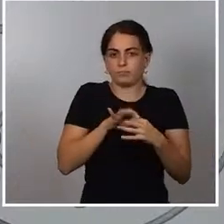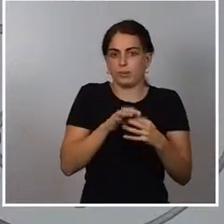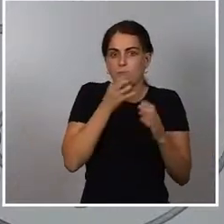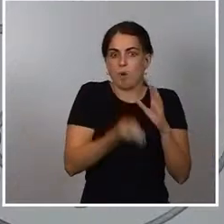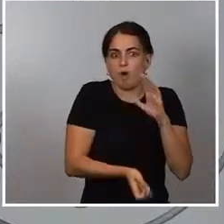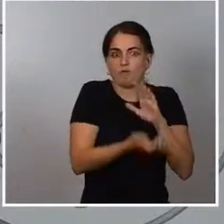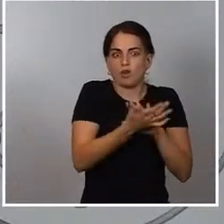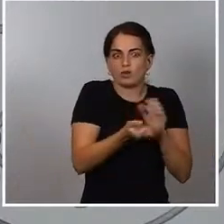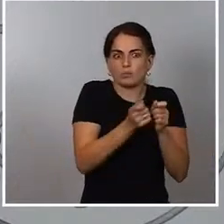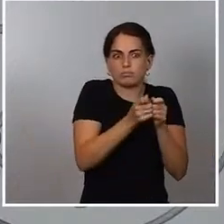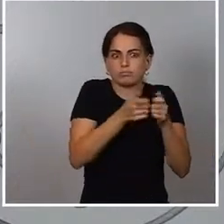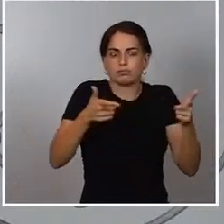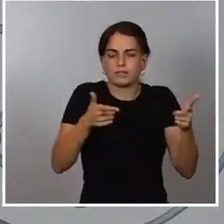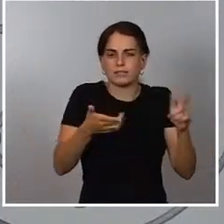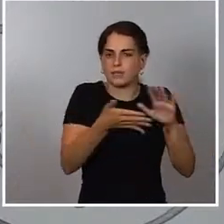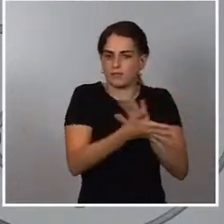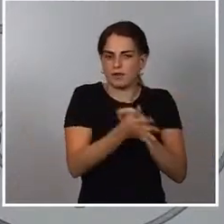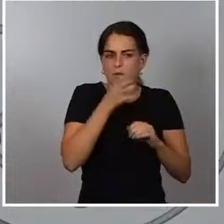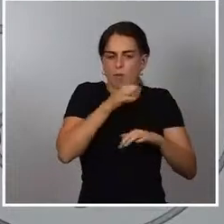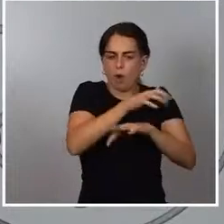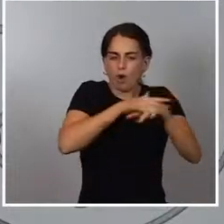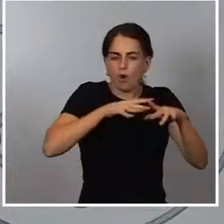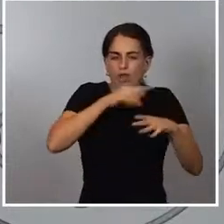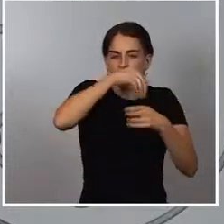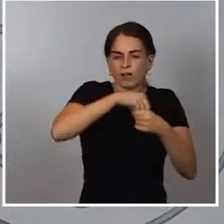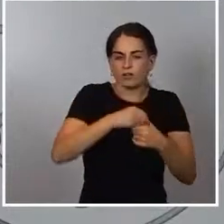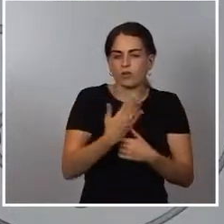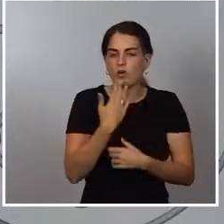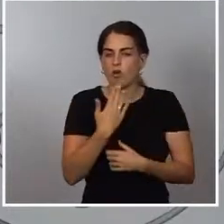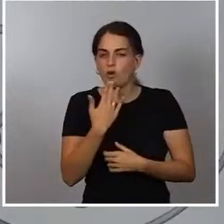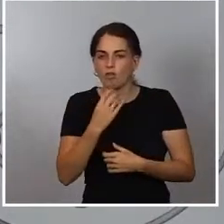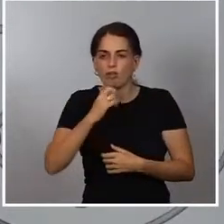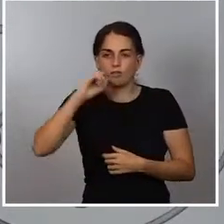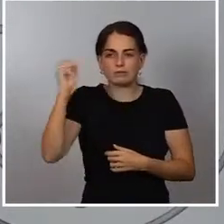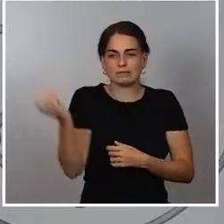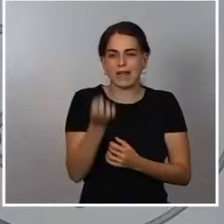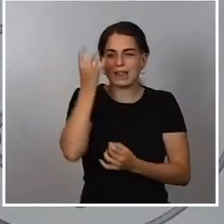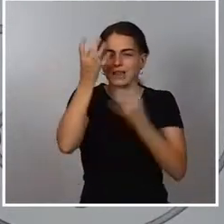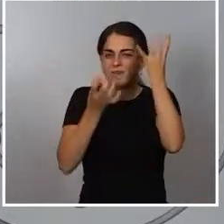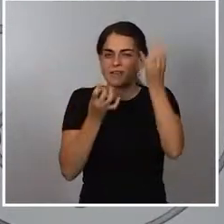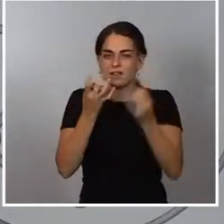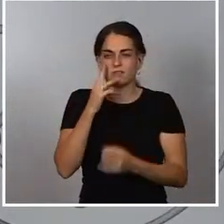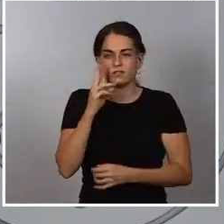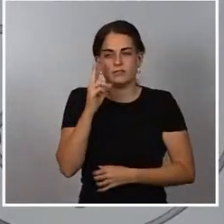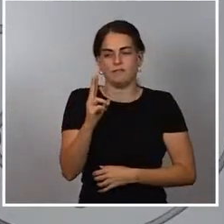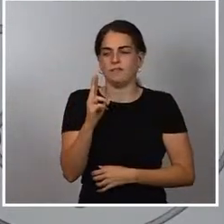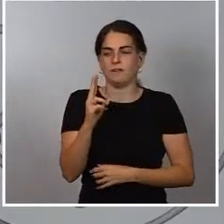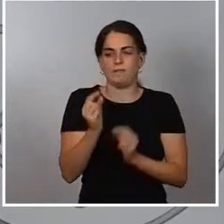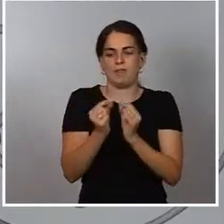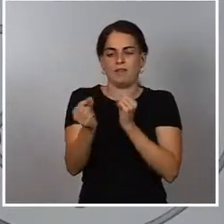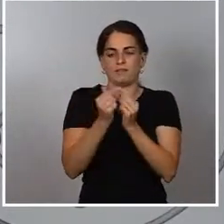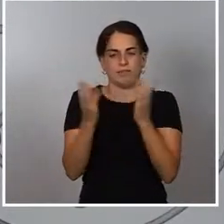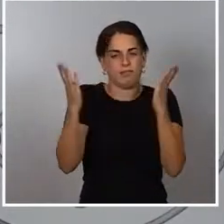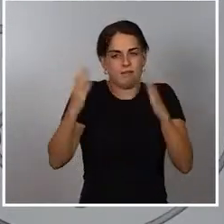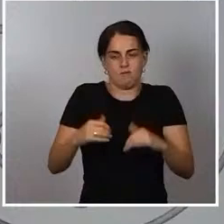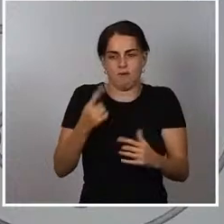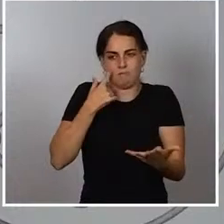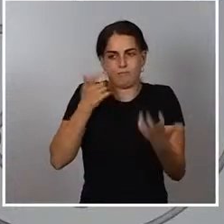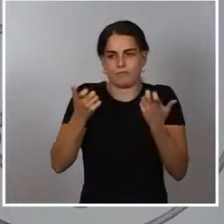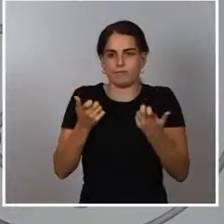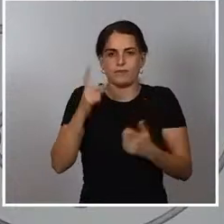y vinculados pues al ocio u otras actividades en los que no se observa las distancias ni las medidas no farmacológicas